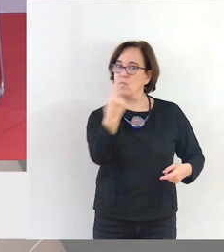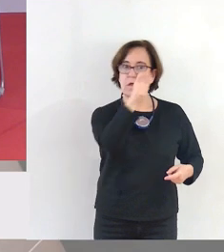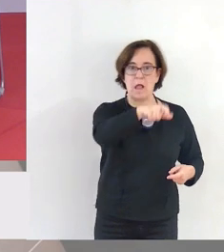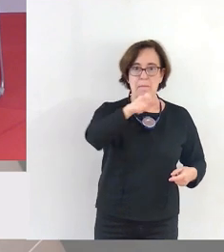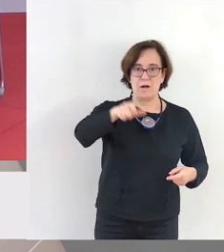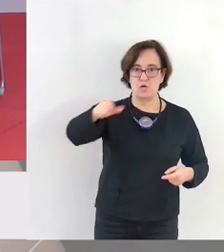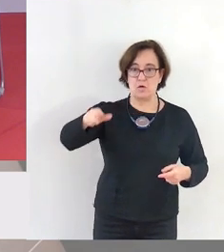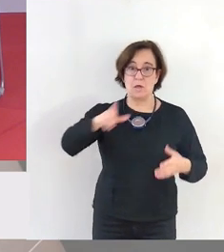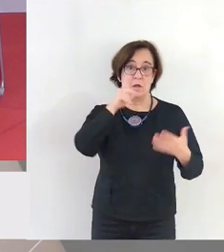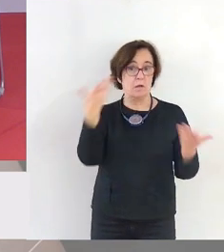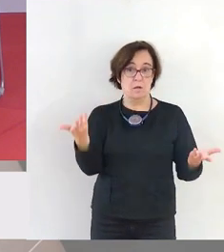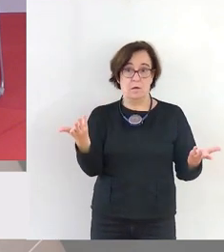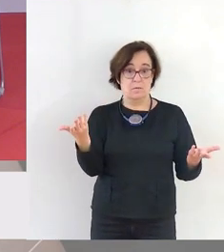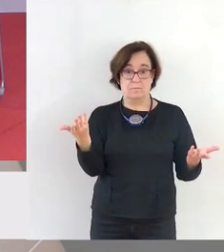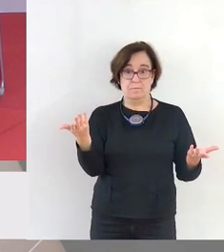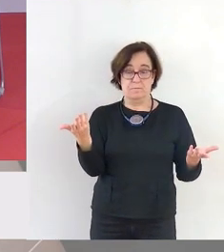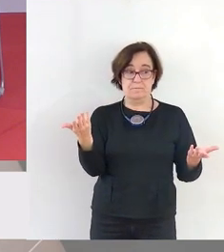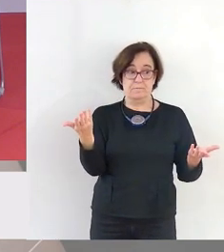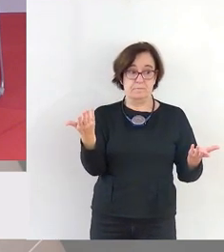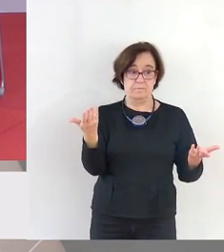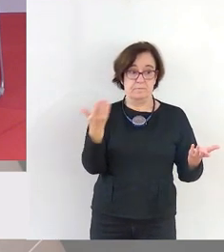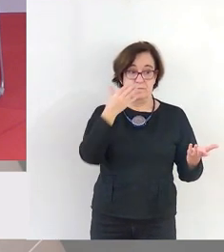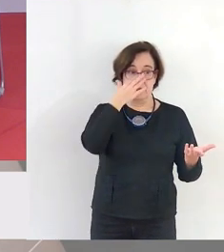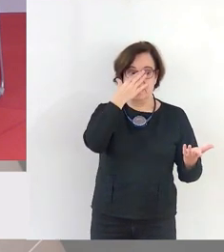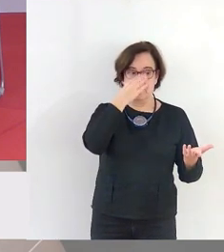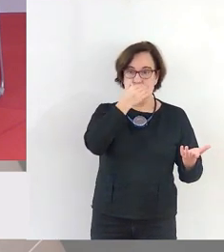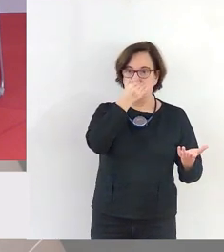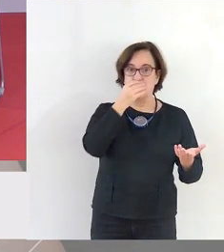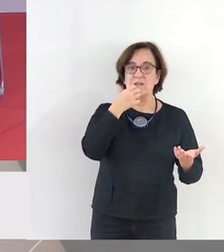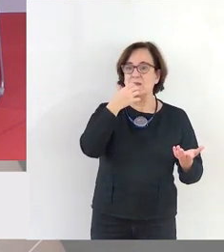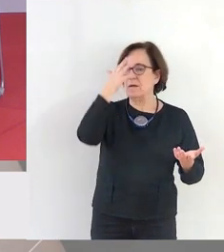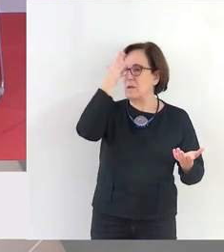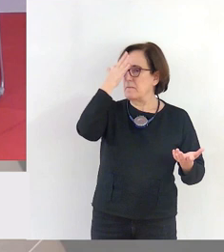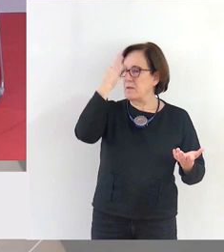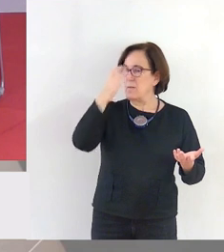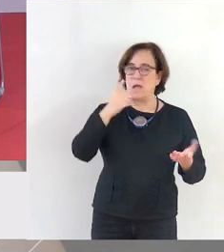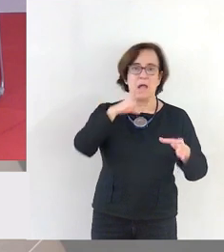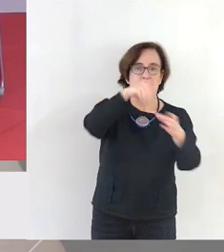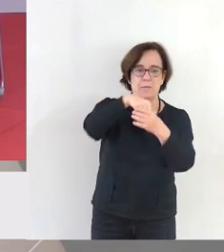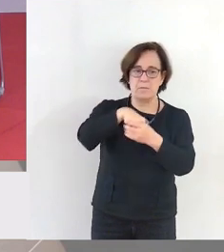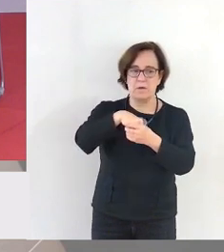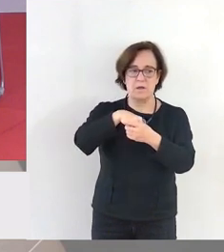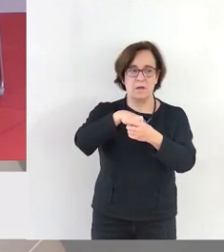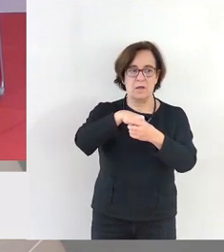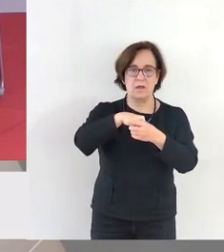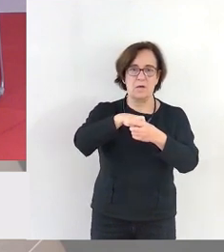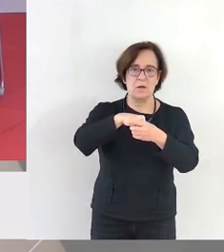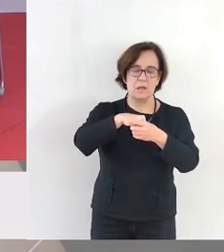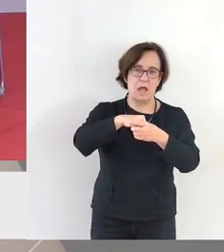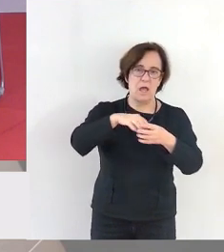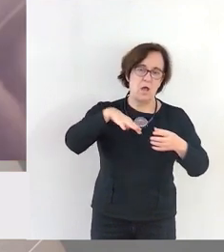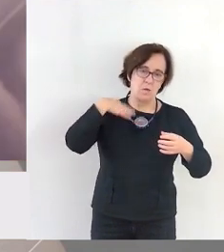entonces cuando cuando cuando si pudiéramos implementar esta esta